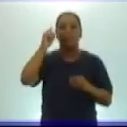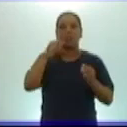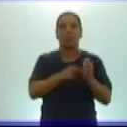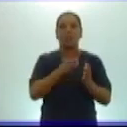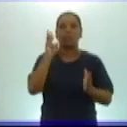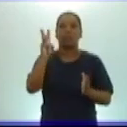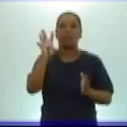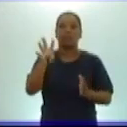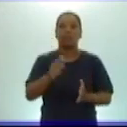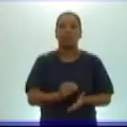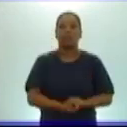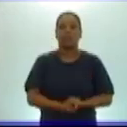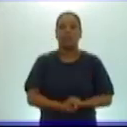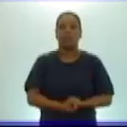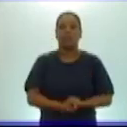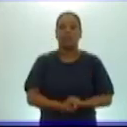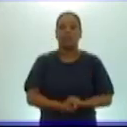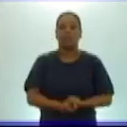1.34.